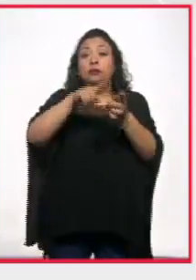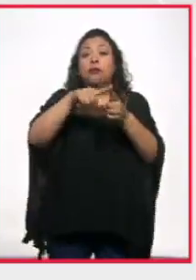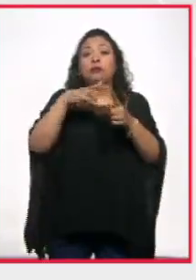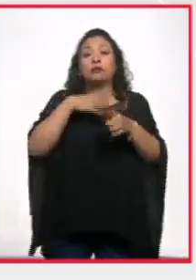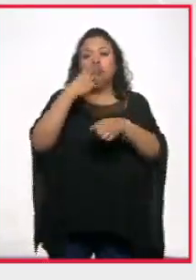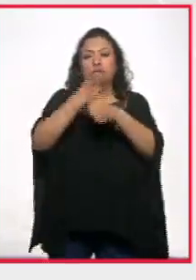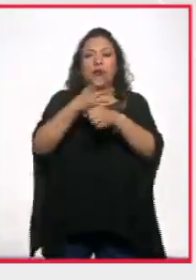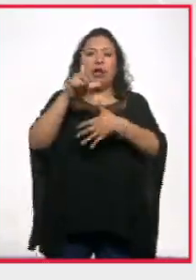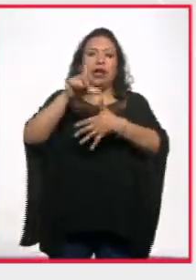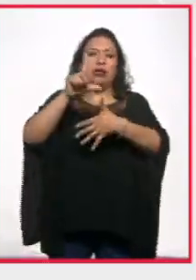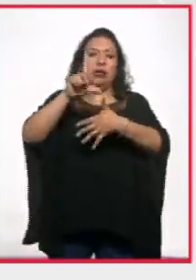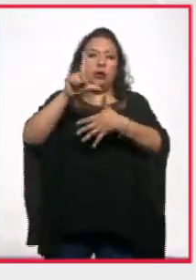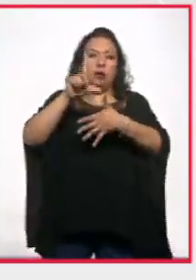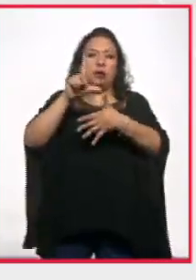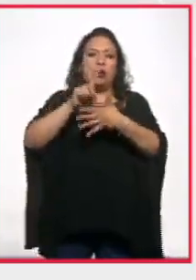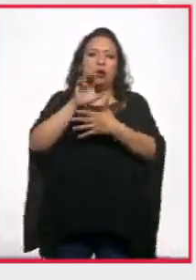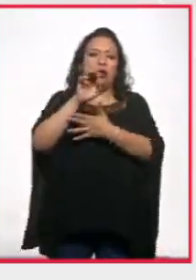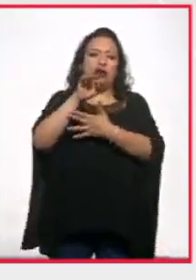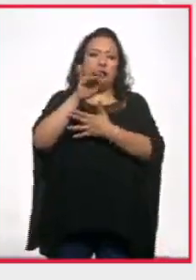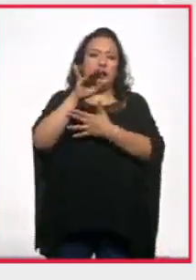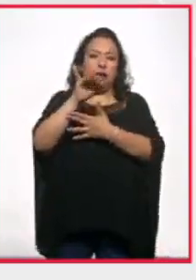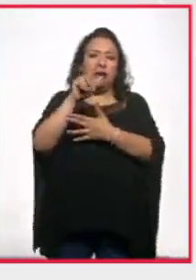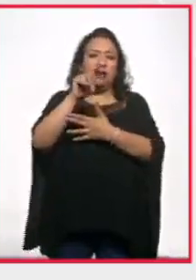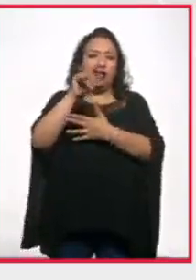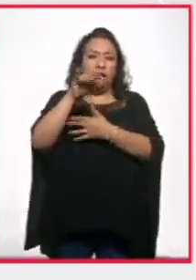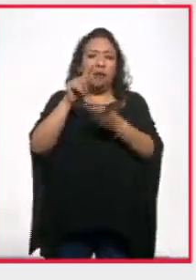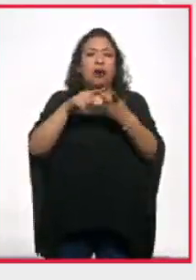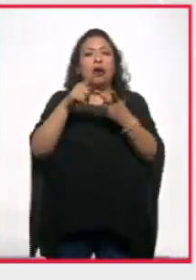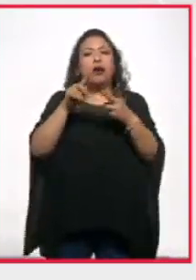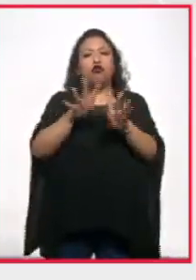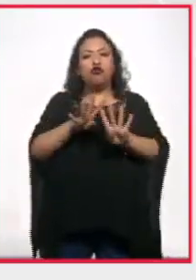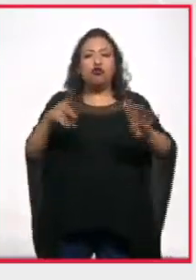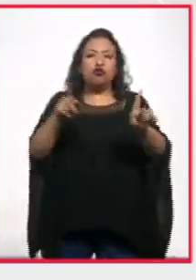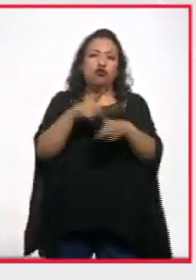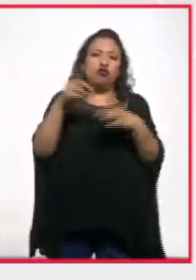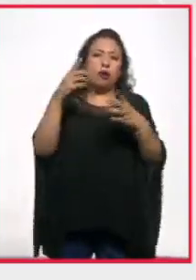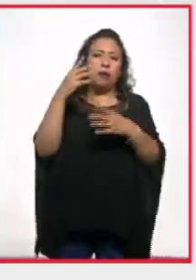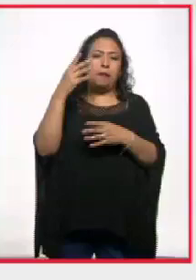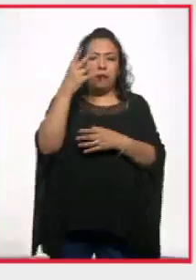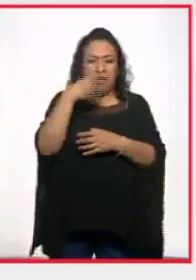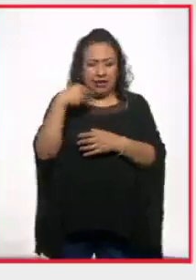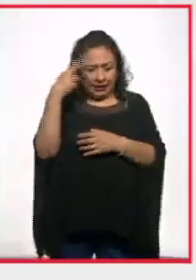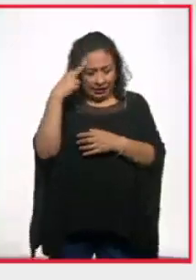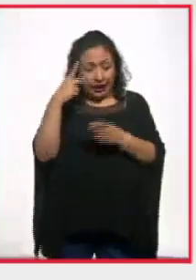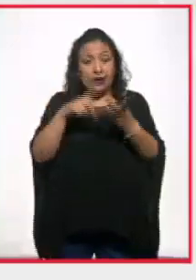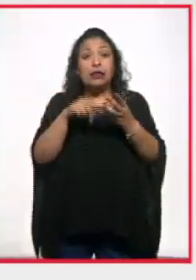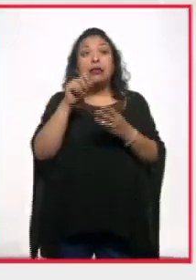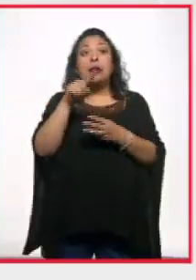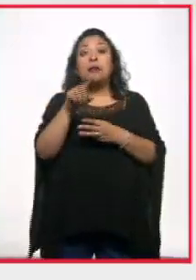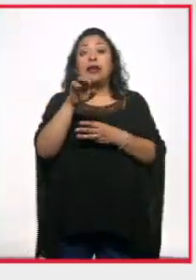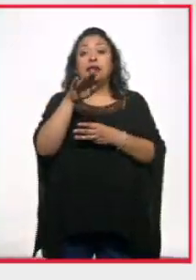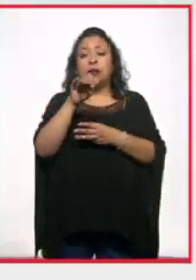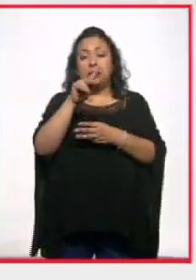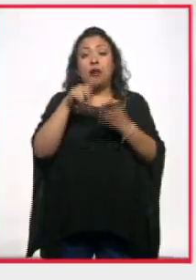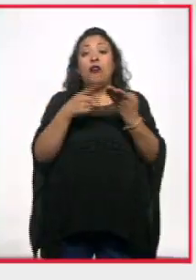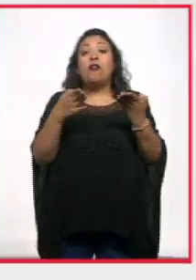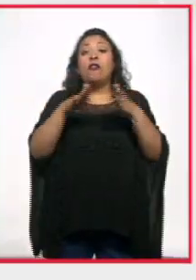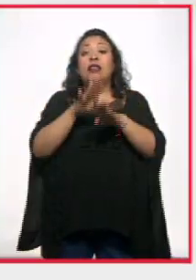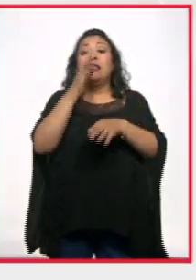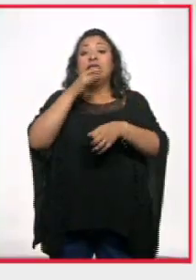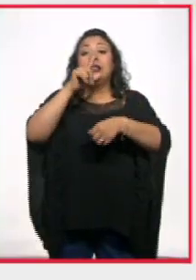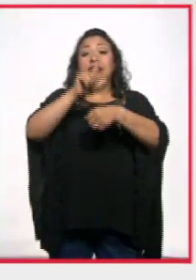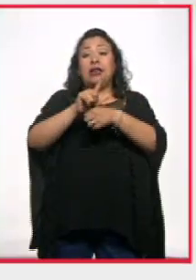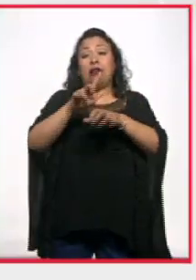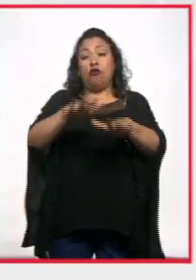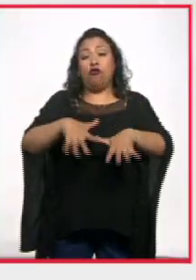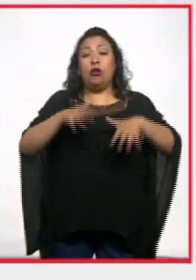Cuarteto Latinoamericano, el Ensamble Tamayo, la Orquesta de Cámara de Bellas Artes, el Ensamble Pasatono y el festival cerrará con un concierto de